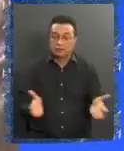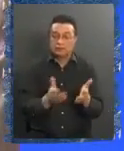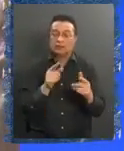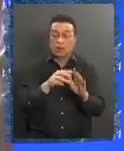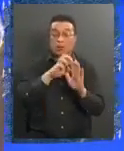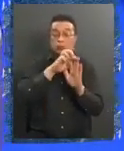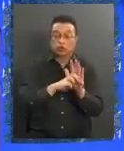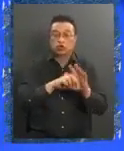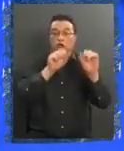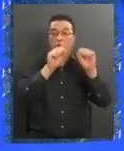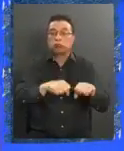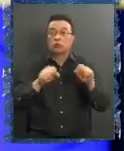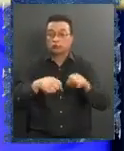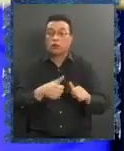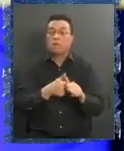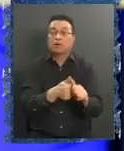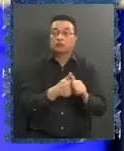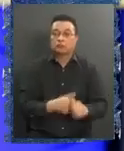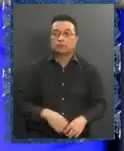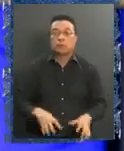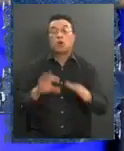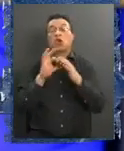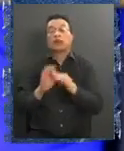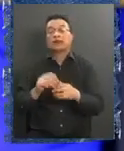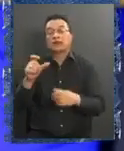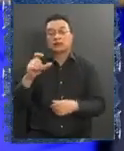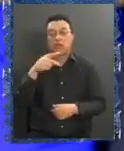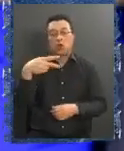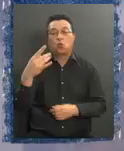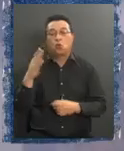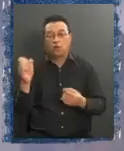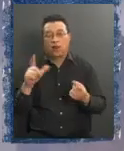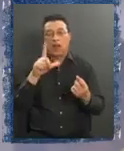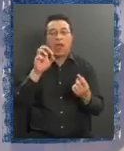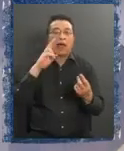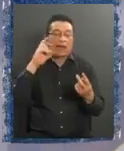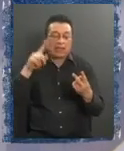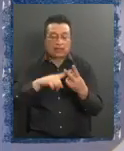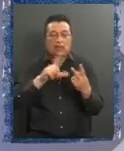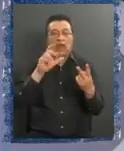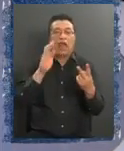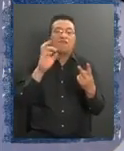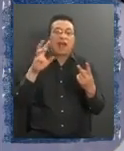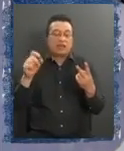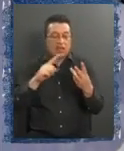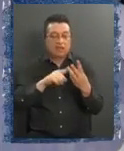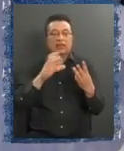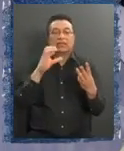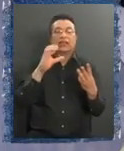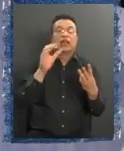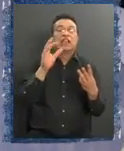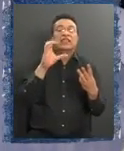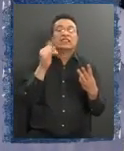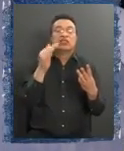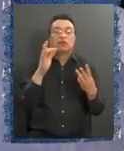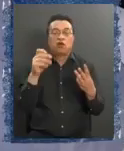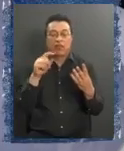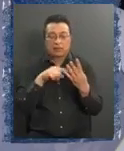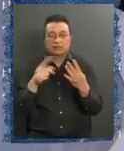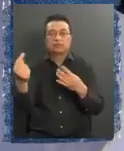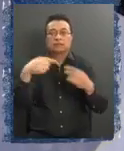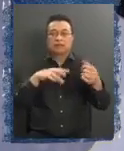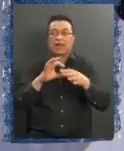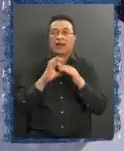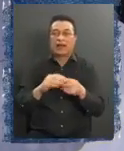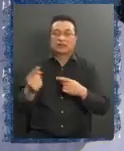sean aprobados va a ser muy grande. Muchas gracias, Constanza V, Guillermo Larraín, Elsa Labraña y Cecilia Cifuentes, gracias por acompañarnos esta noche y